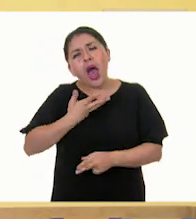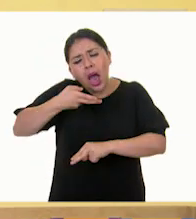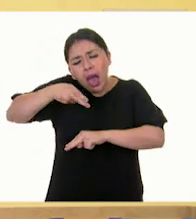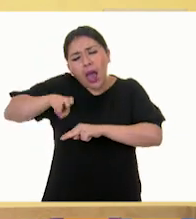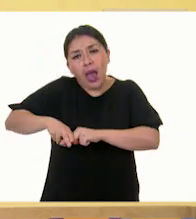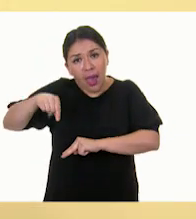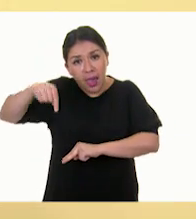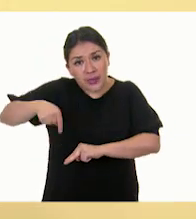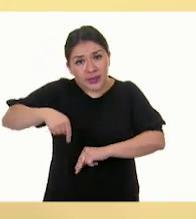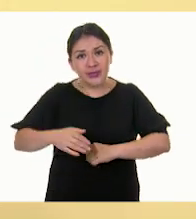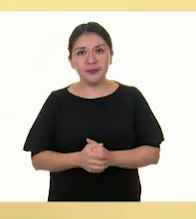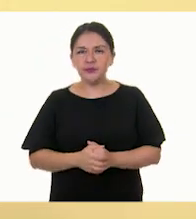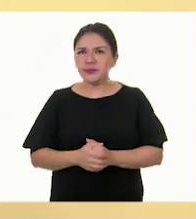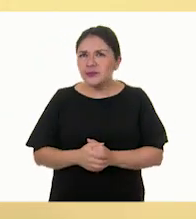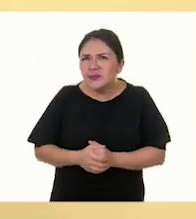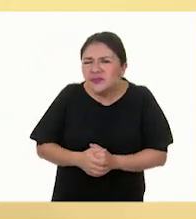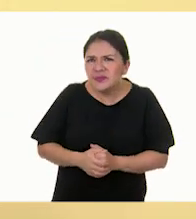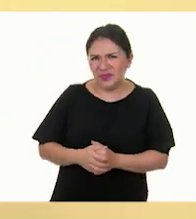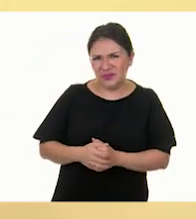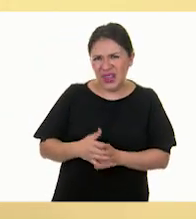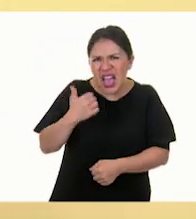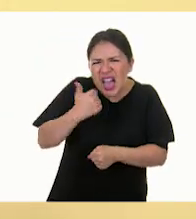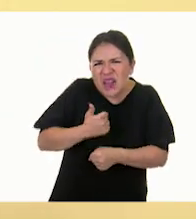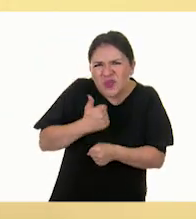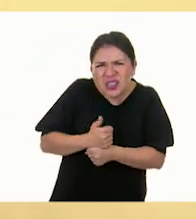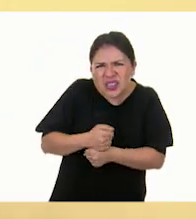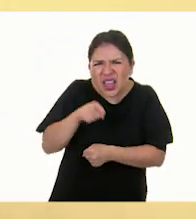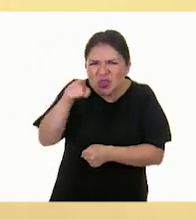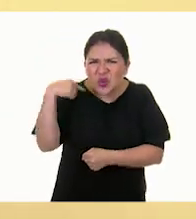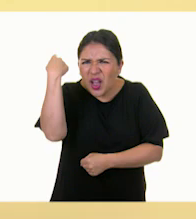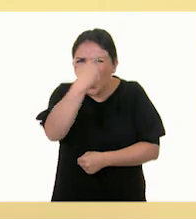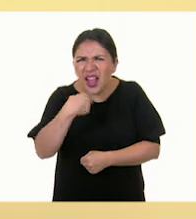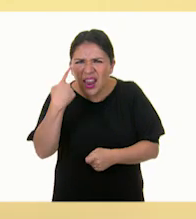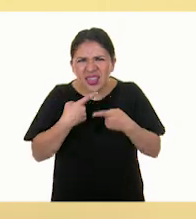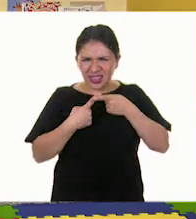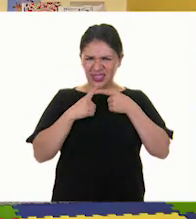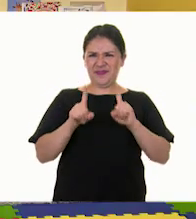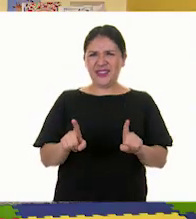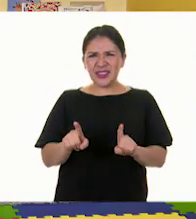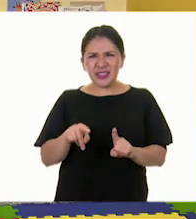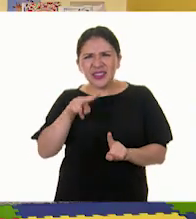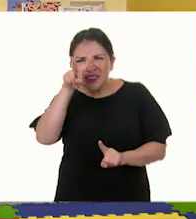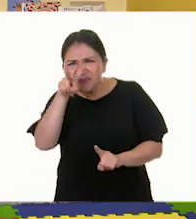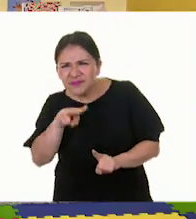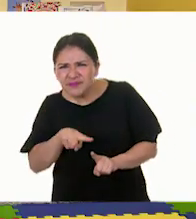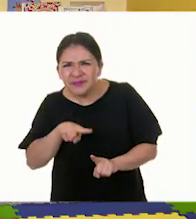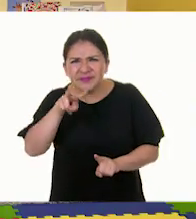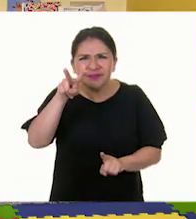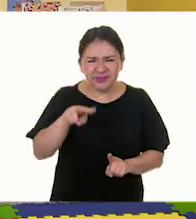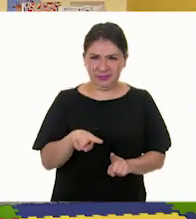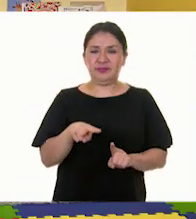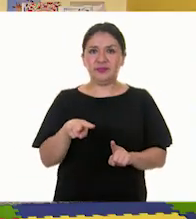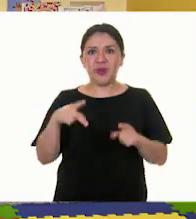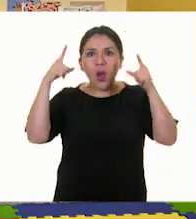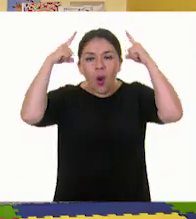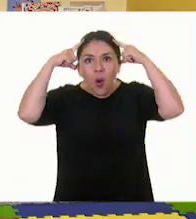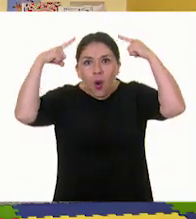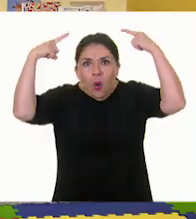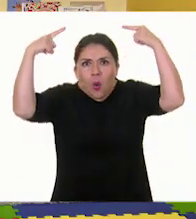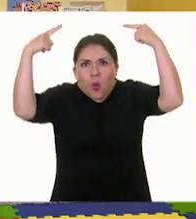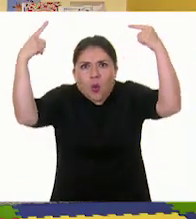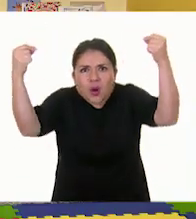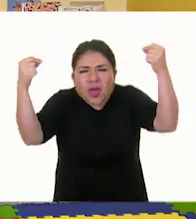estoy! Abuelita, estás un poco diferente. ¡Qué orejas